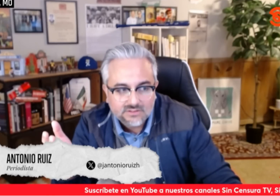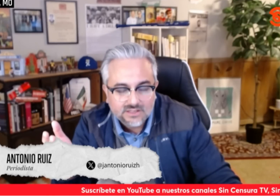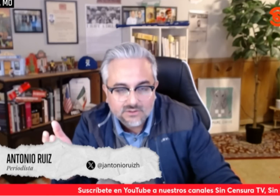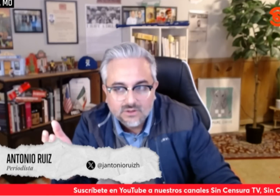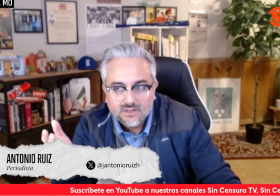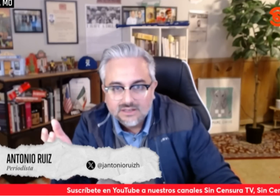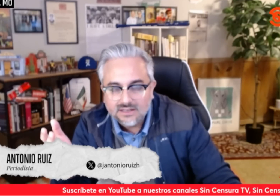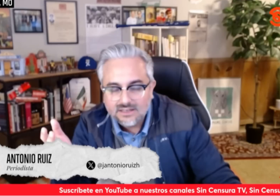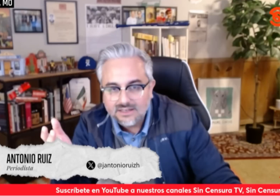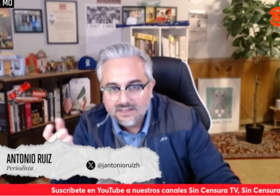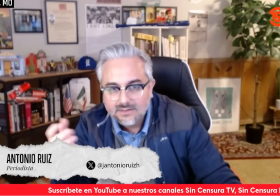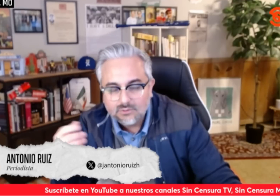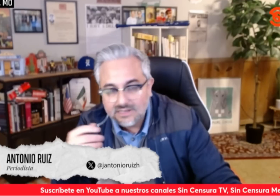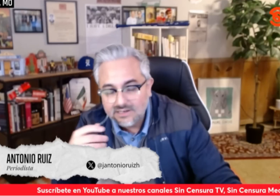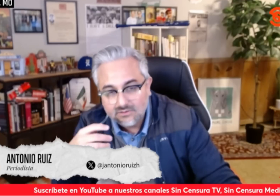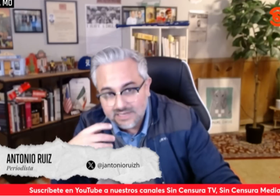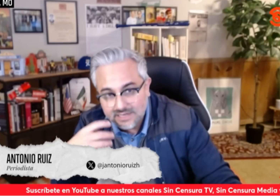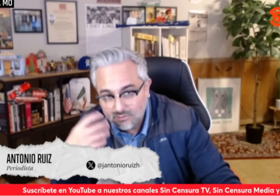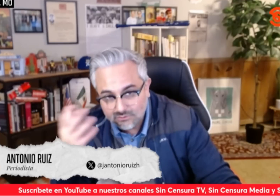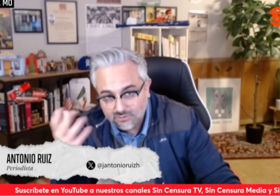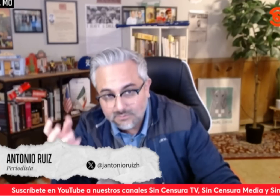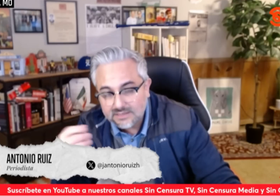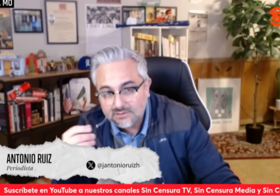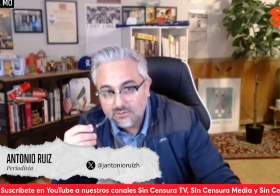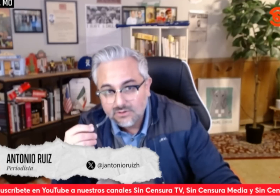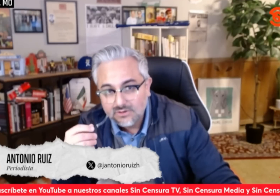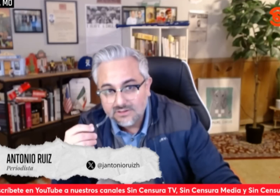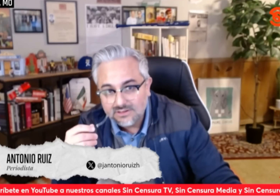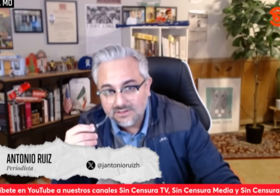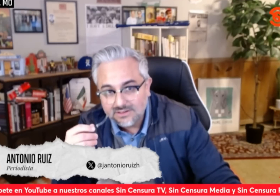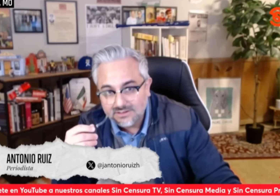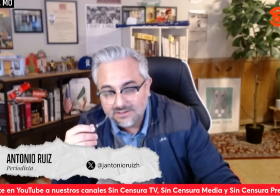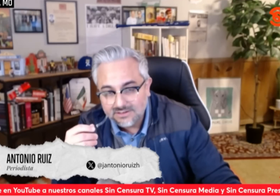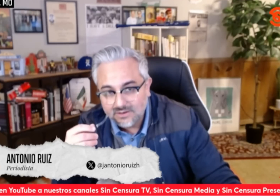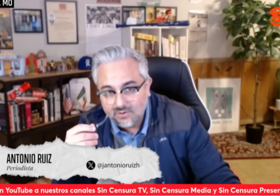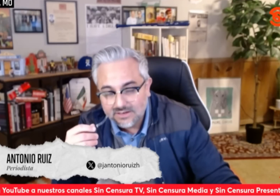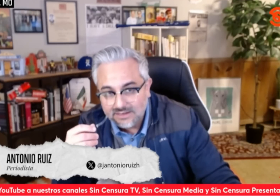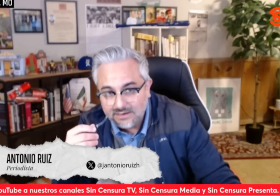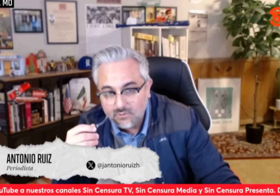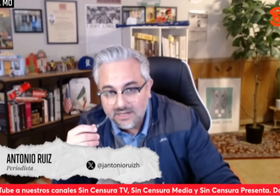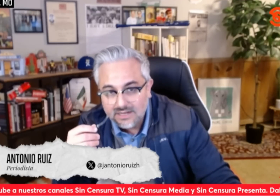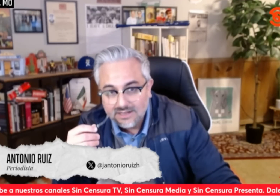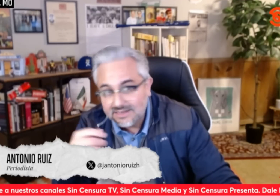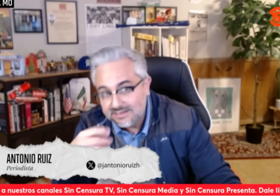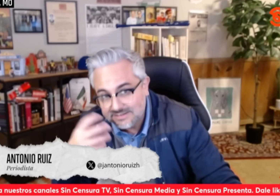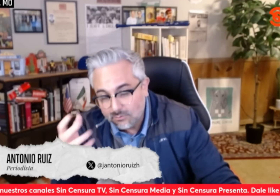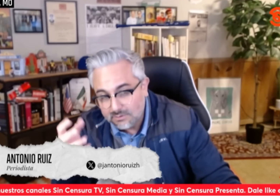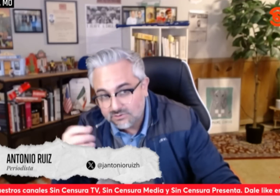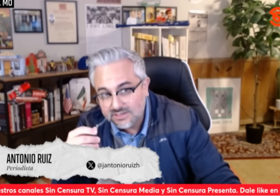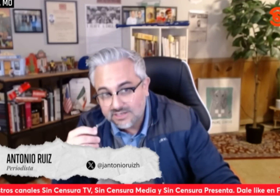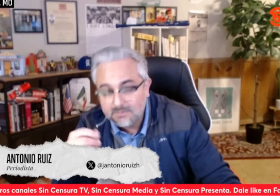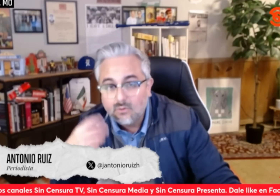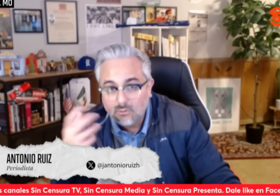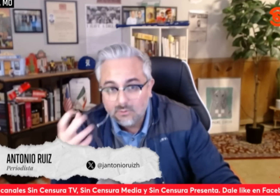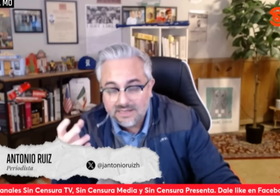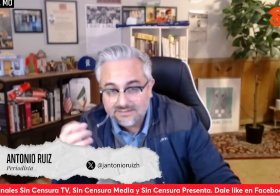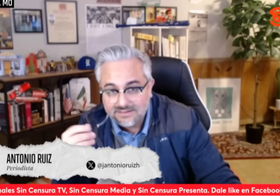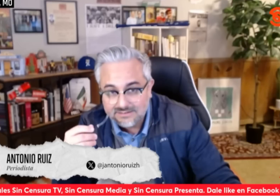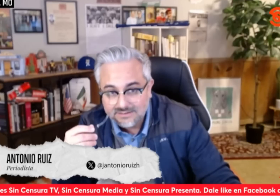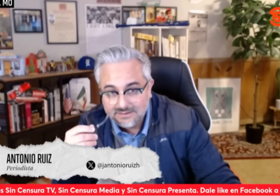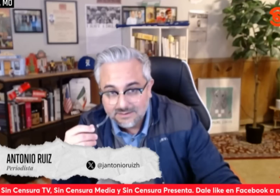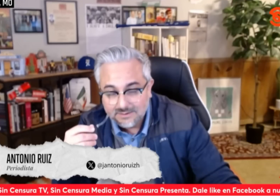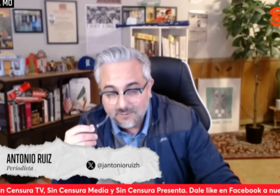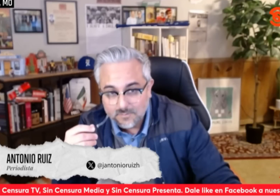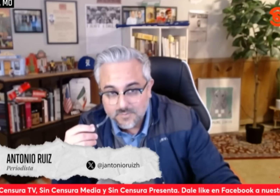hoy diciendo que pues él no tenía conocimiento de Genaro García Luna, que él sí combatió el crimen, lo volvería a